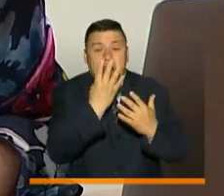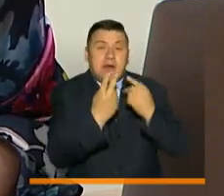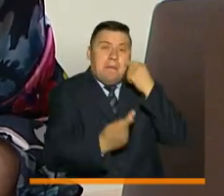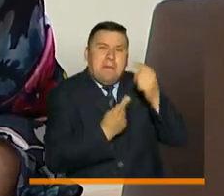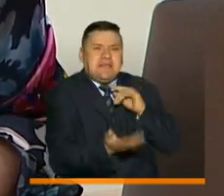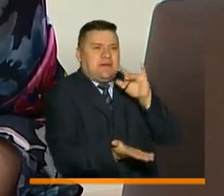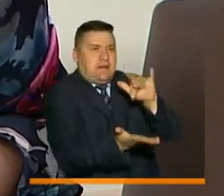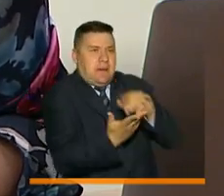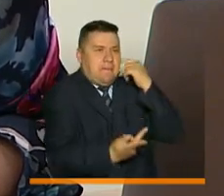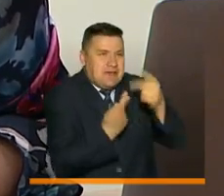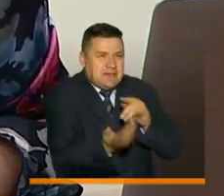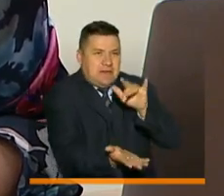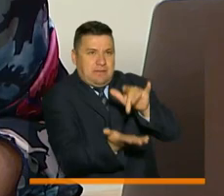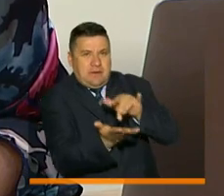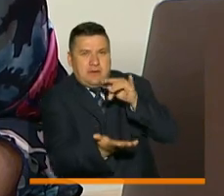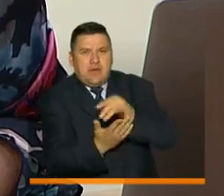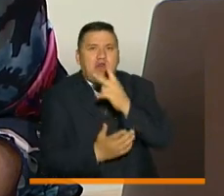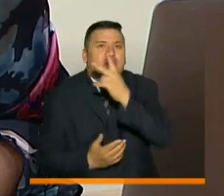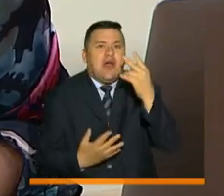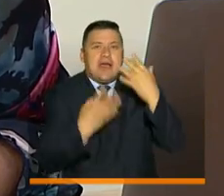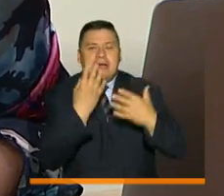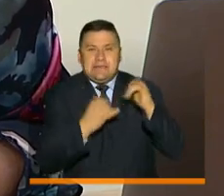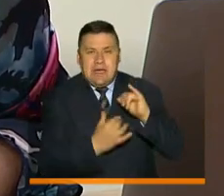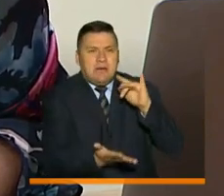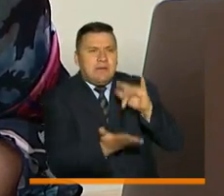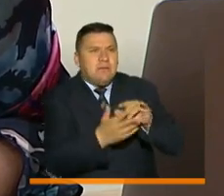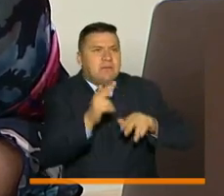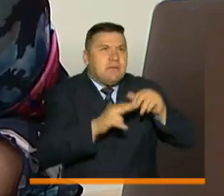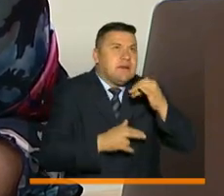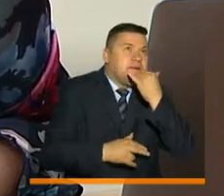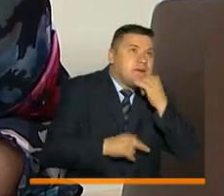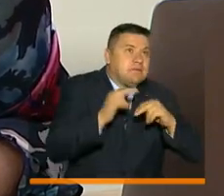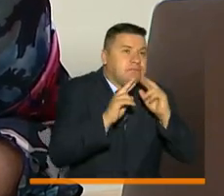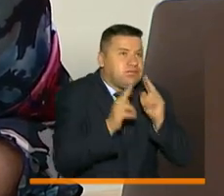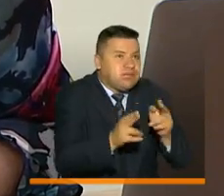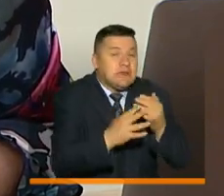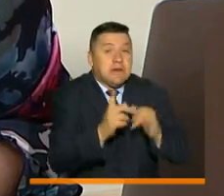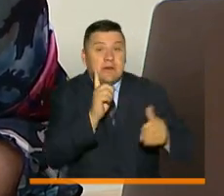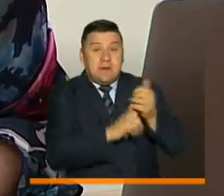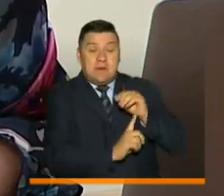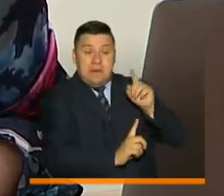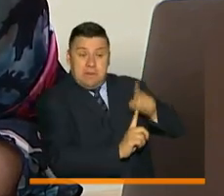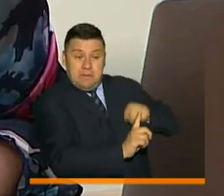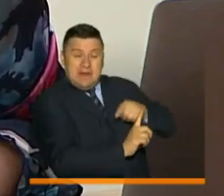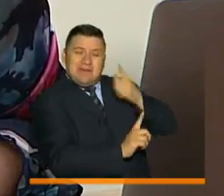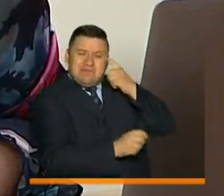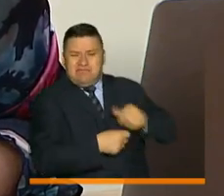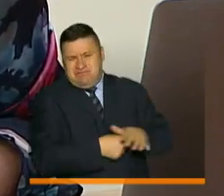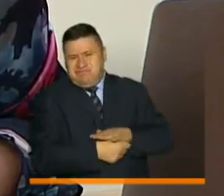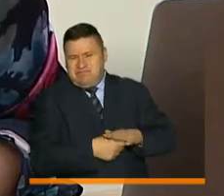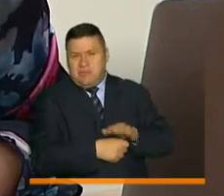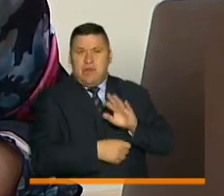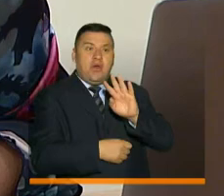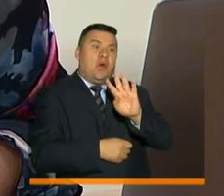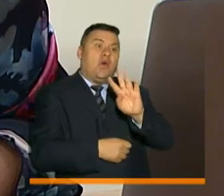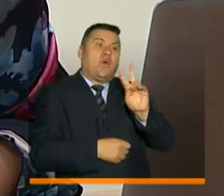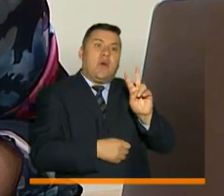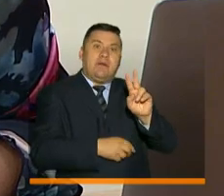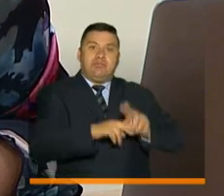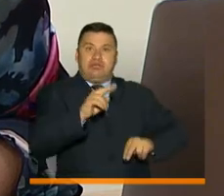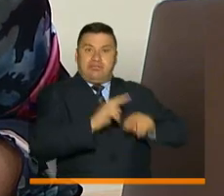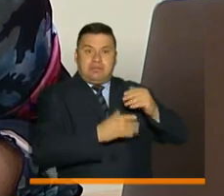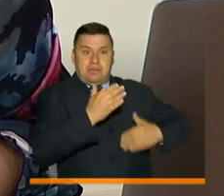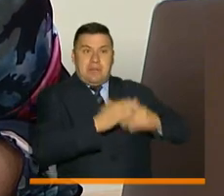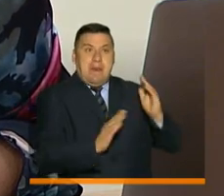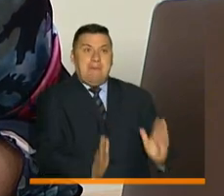¿Qué implica cada visita? Diagnosticar para iniciar la intervención de la obra. Hemos logrado en estos meses, en medio de la pandemia, 42 obras